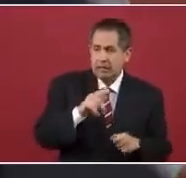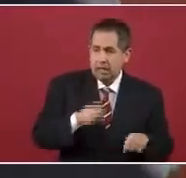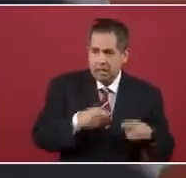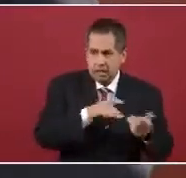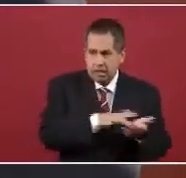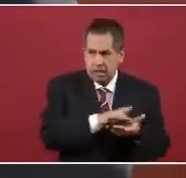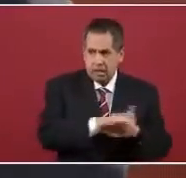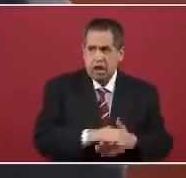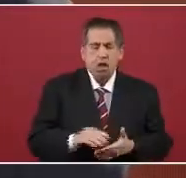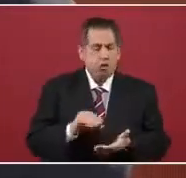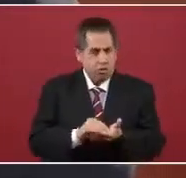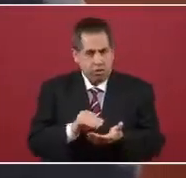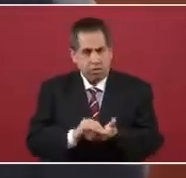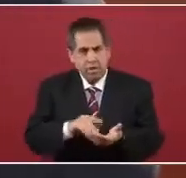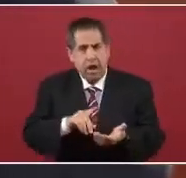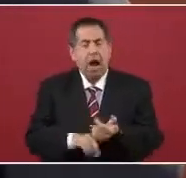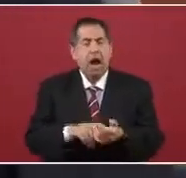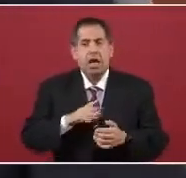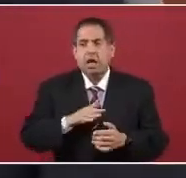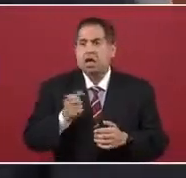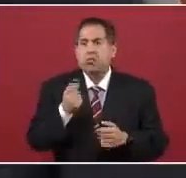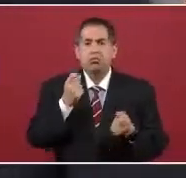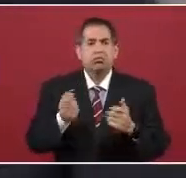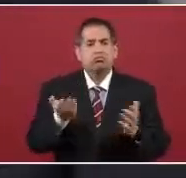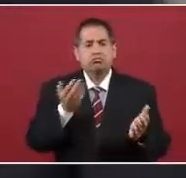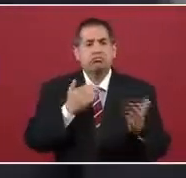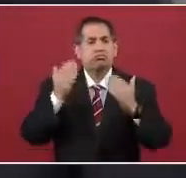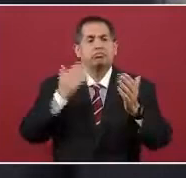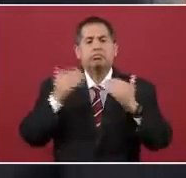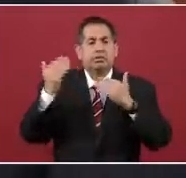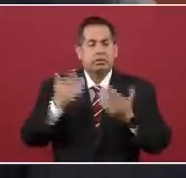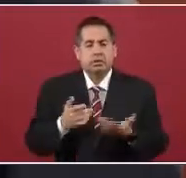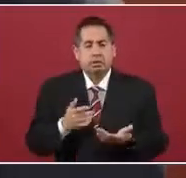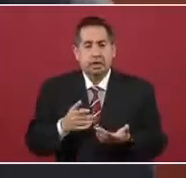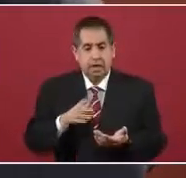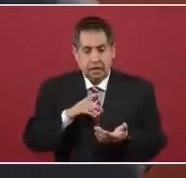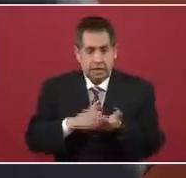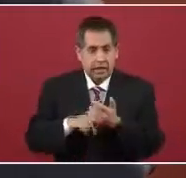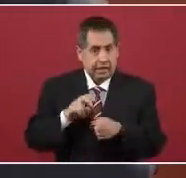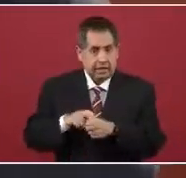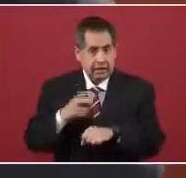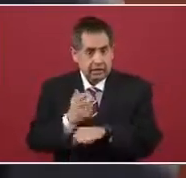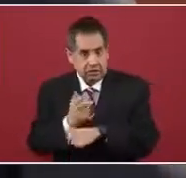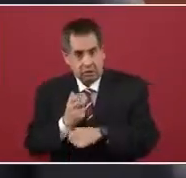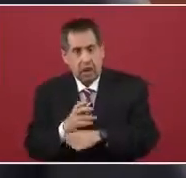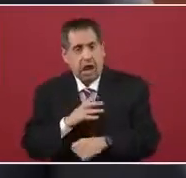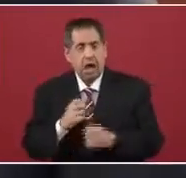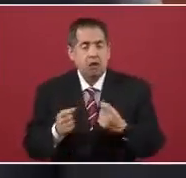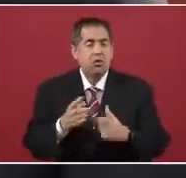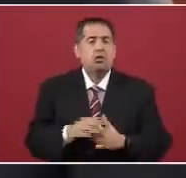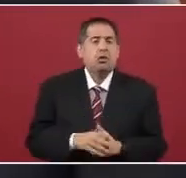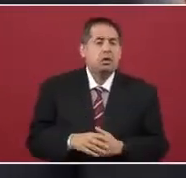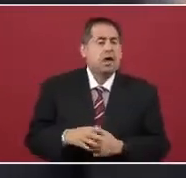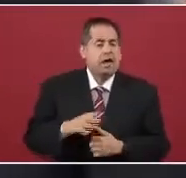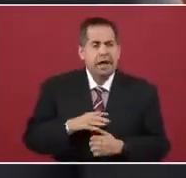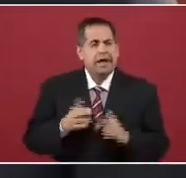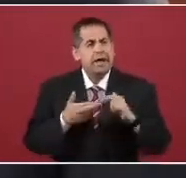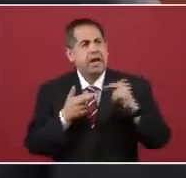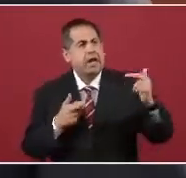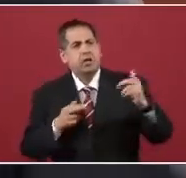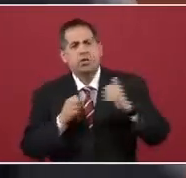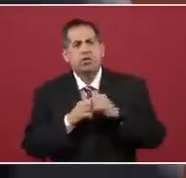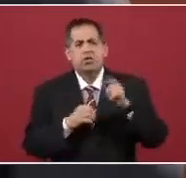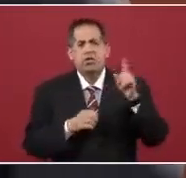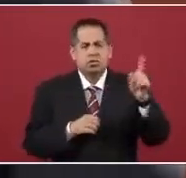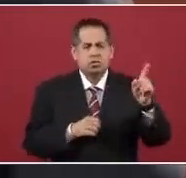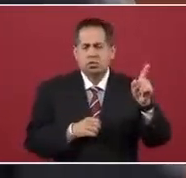habiendo cooperativas exitosas hasta en Estados Unidos. Tenemos relación con